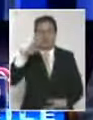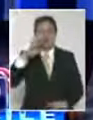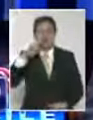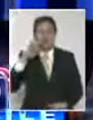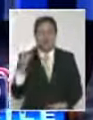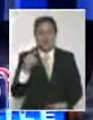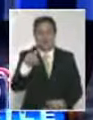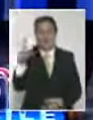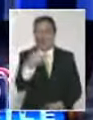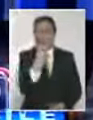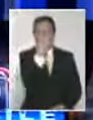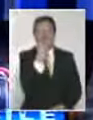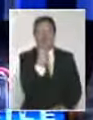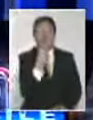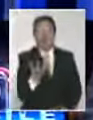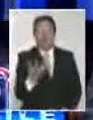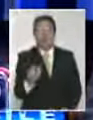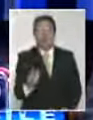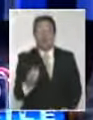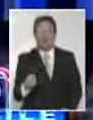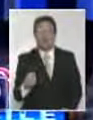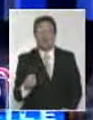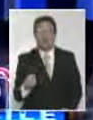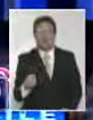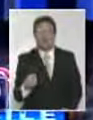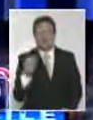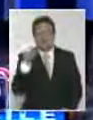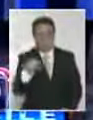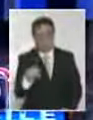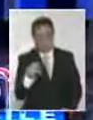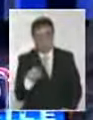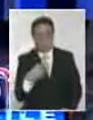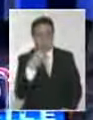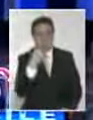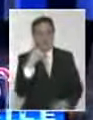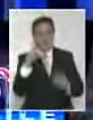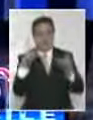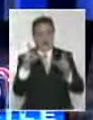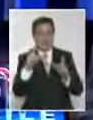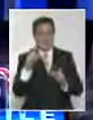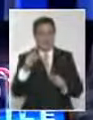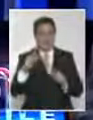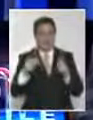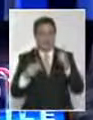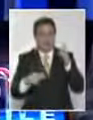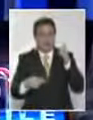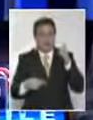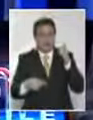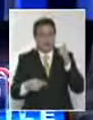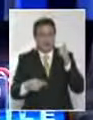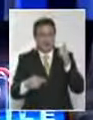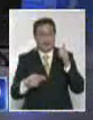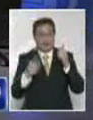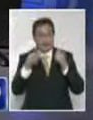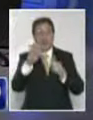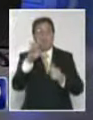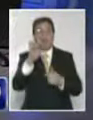encuentro que ojalá que se... Mira, están dando ahí unas imágenes. Mientras hablamos... Plaza Italia.